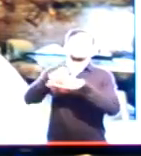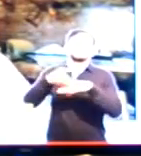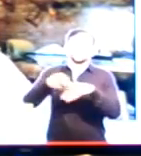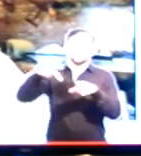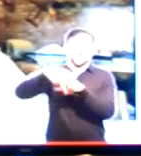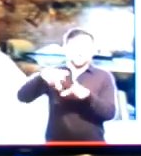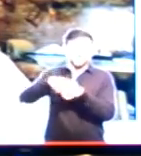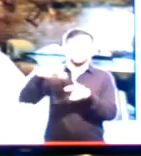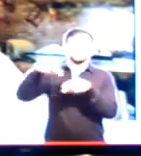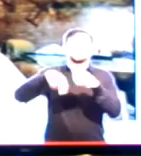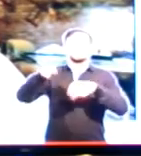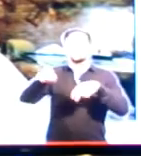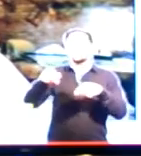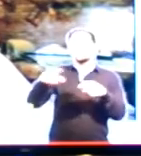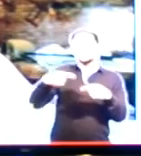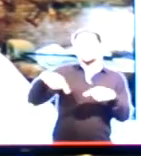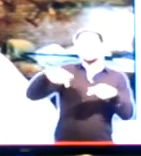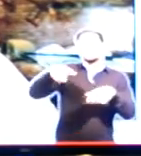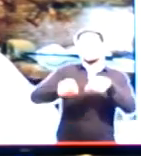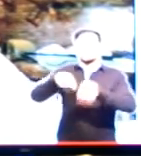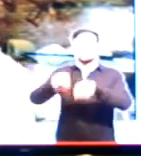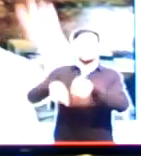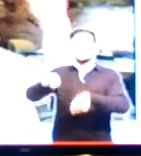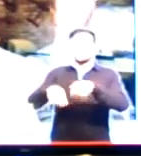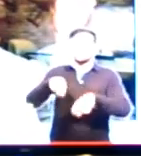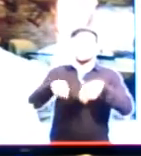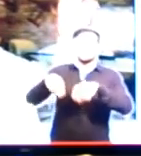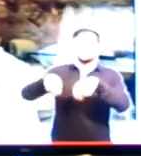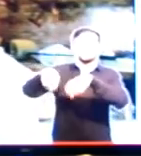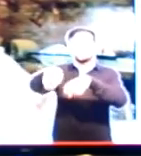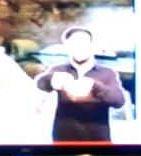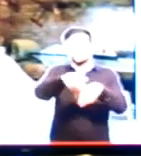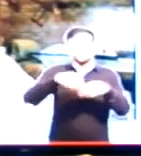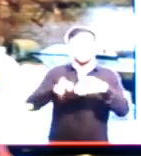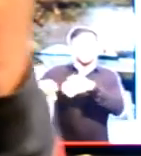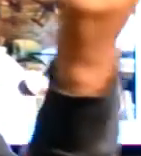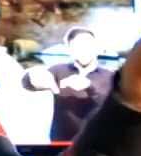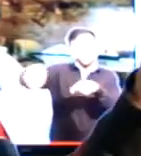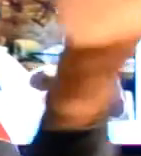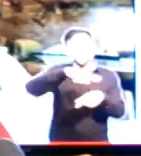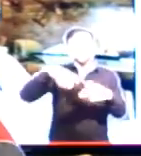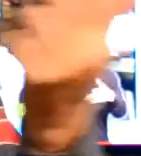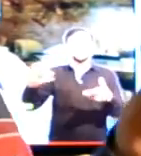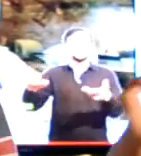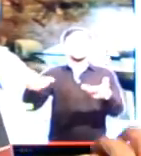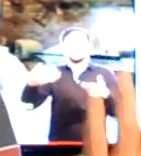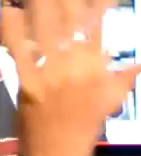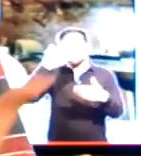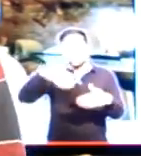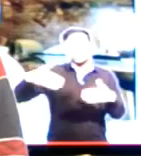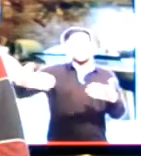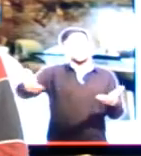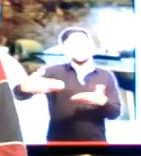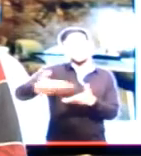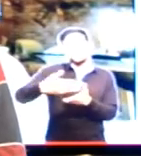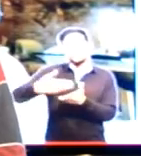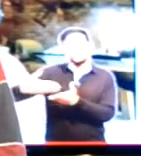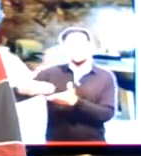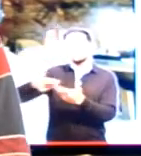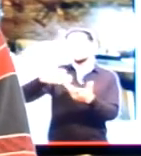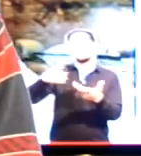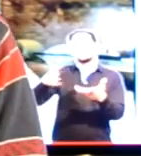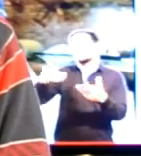de hacer, digamos, sería un plano háptico también, un plano de toda la muestra para personas